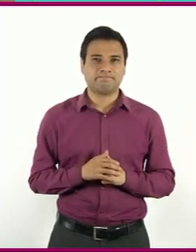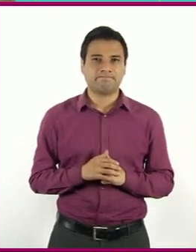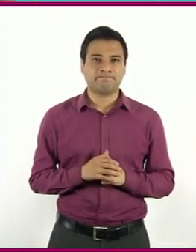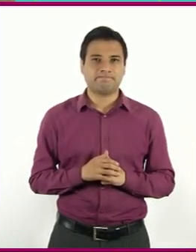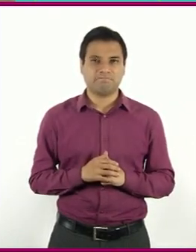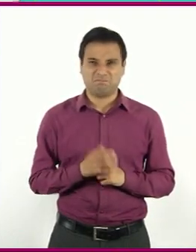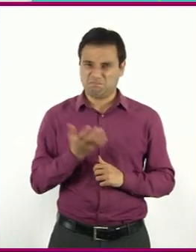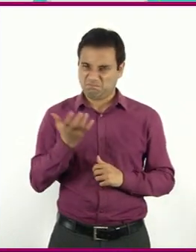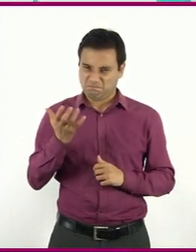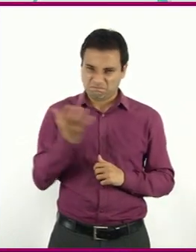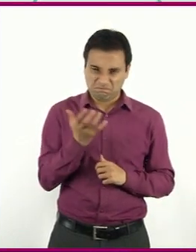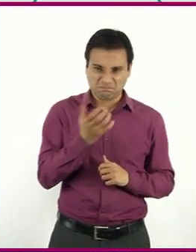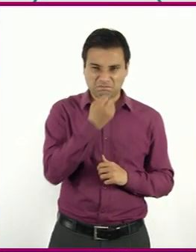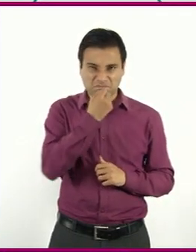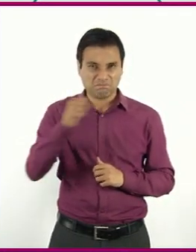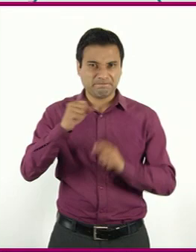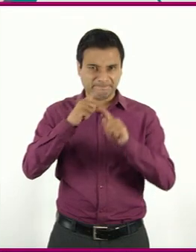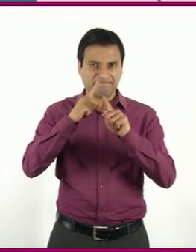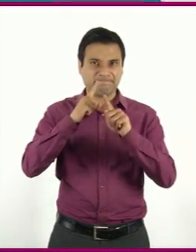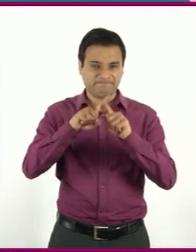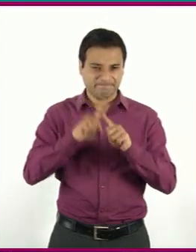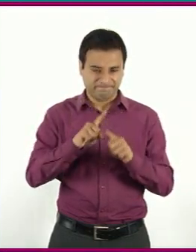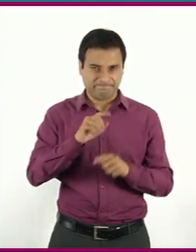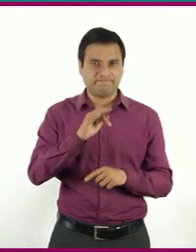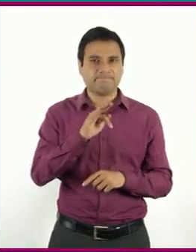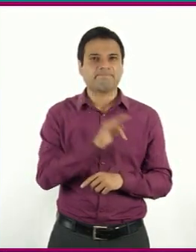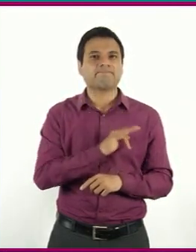todas sus capacidades.